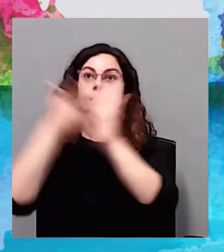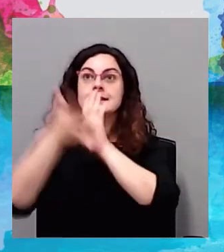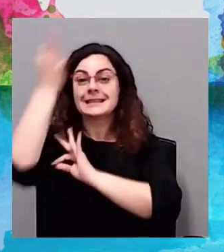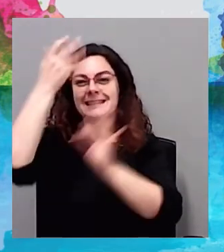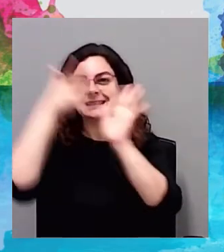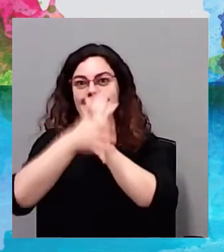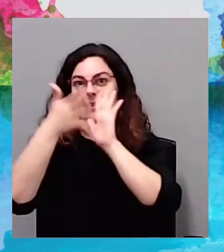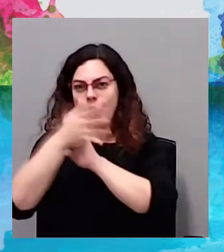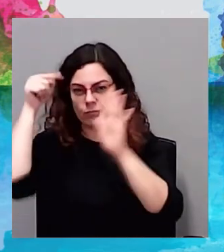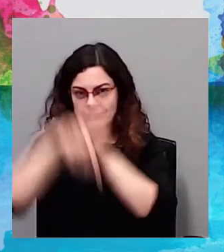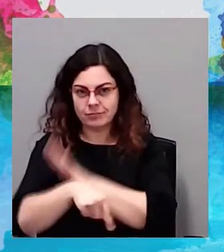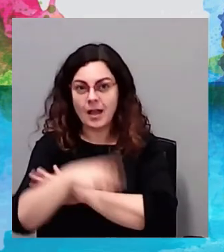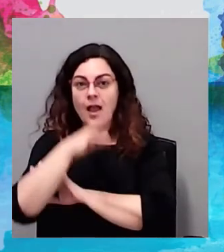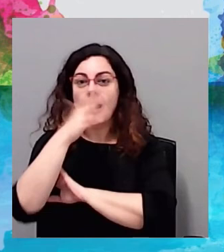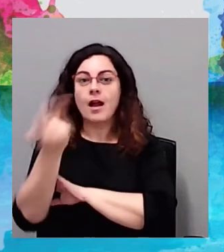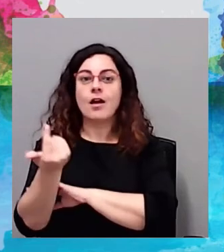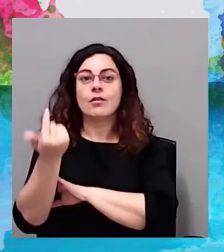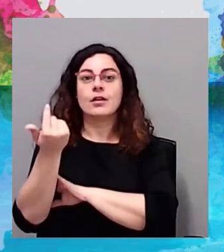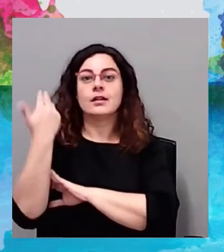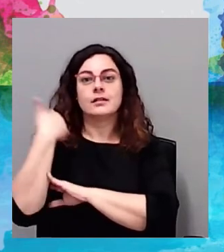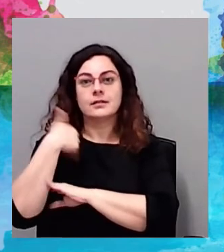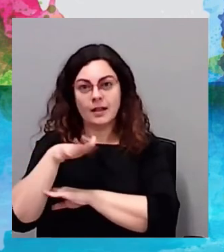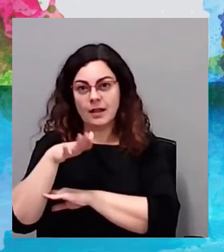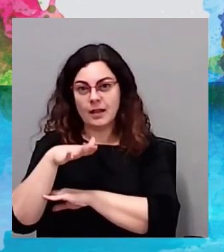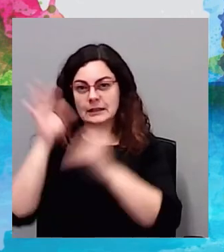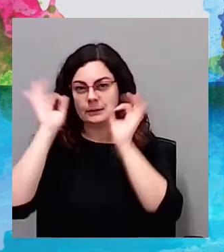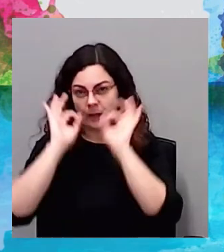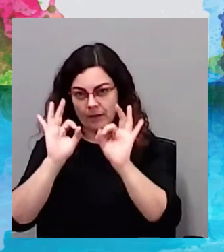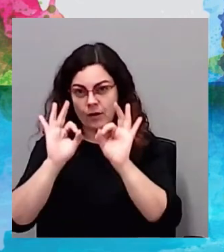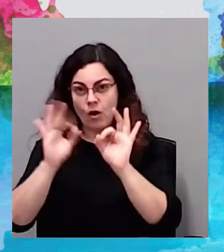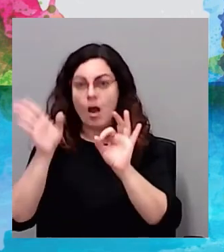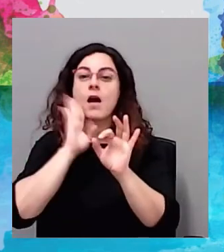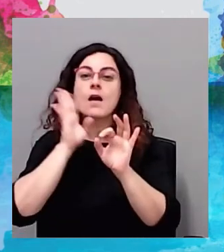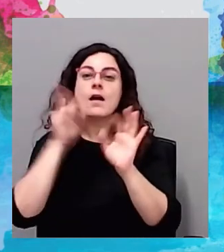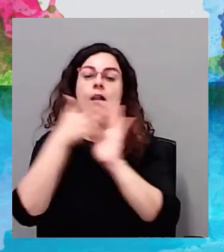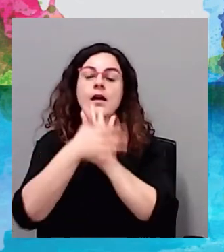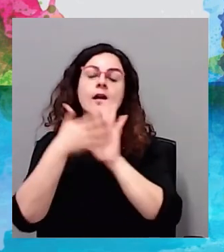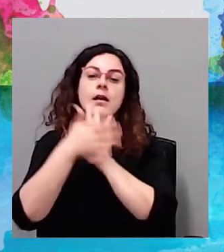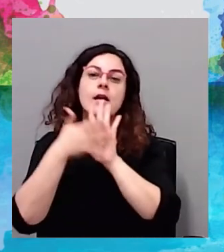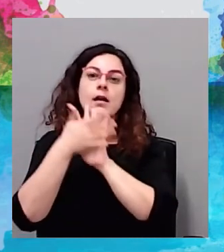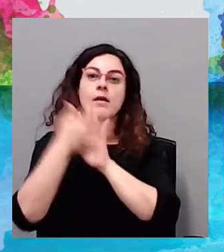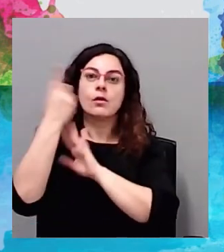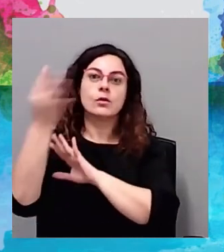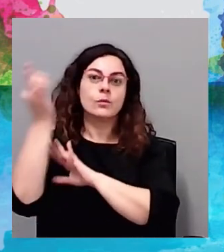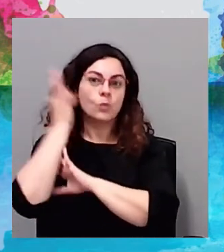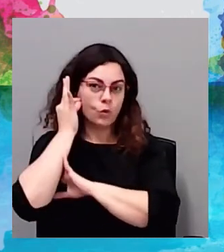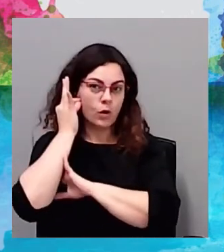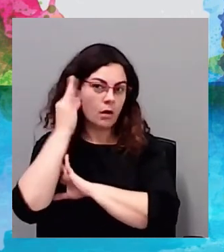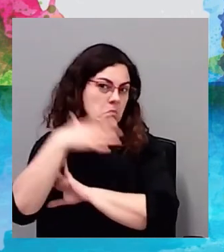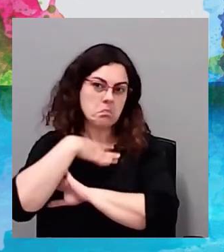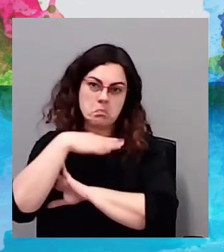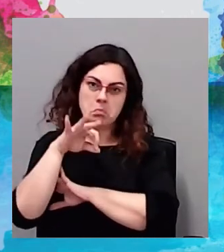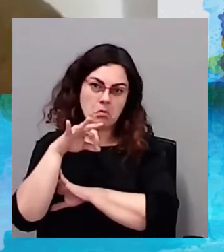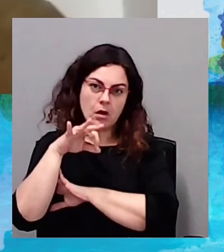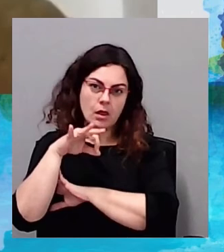Y ahora vamos a adentrarnos ya en las cosas más específicas. Hablaba antes de eso, de una mujer puede ser